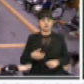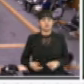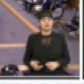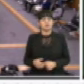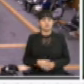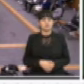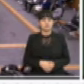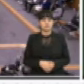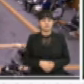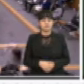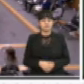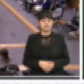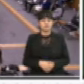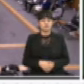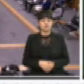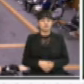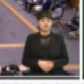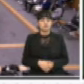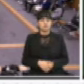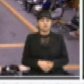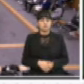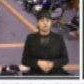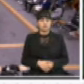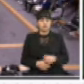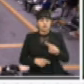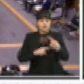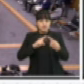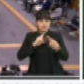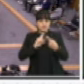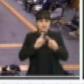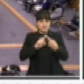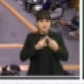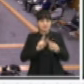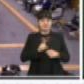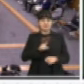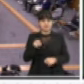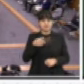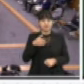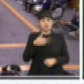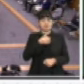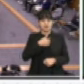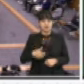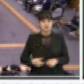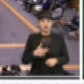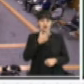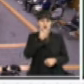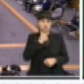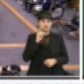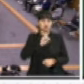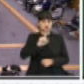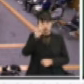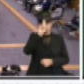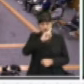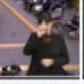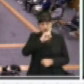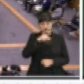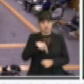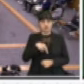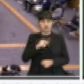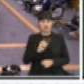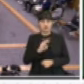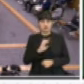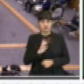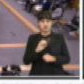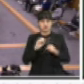están interesados han iniciado procedimientos en contra del Plan B pero entiendo un procedimiento no se resuelvan el